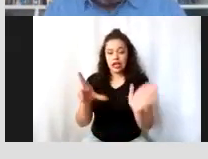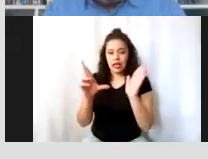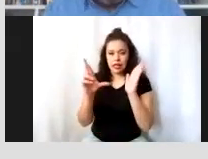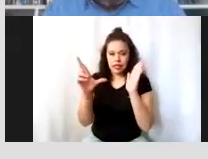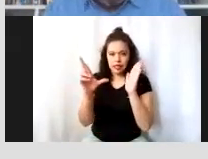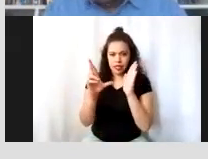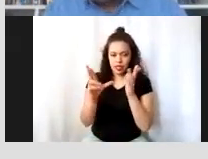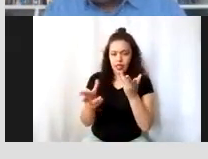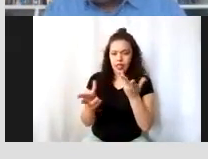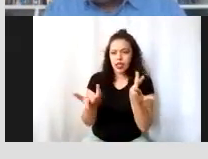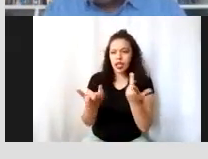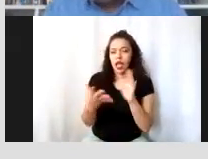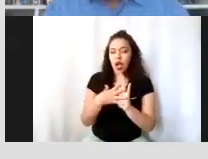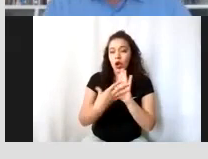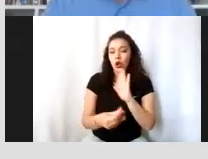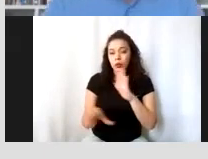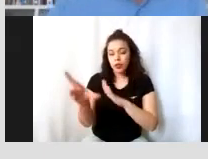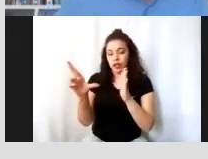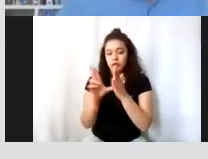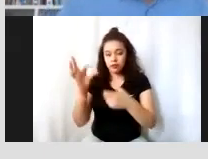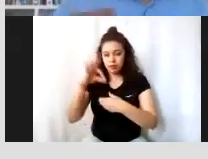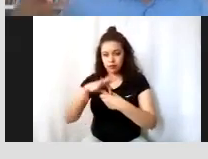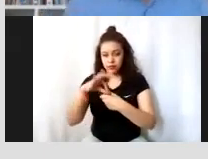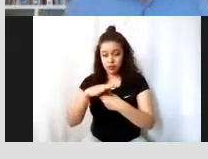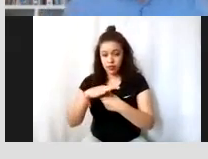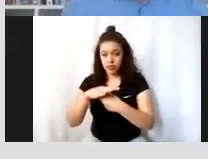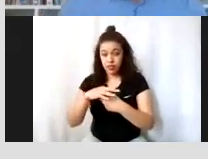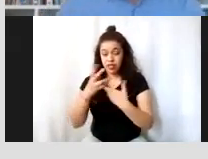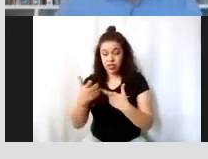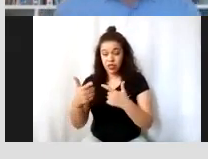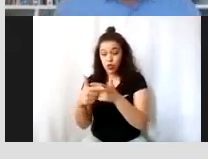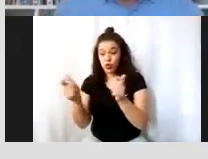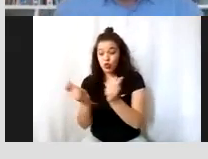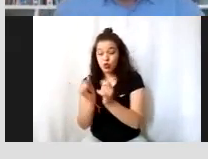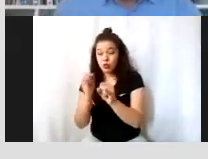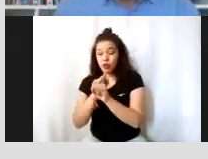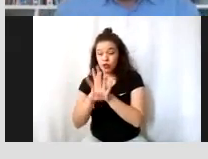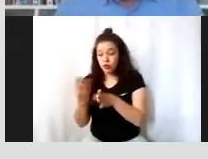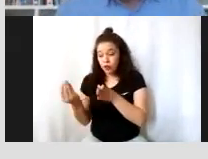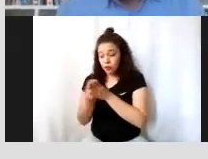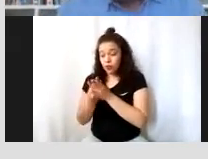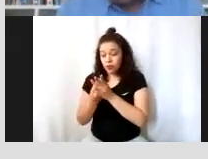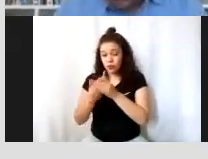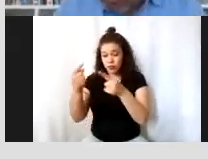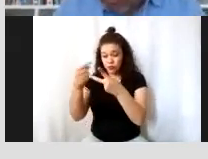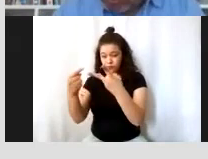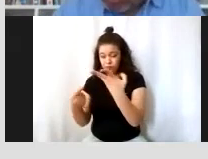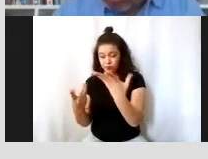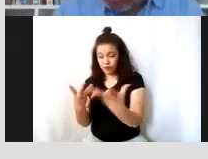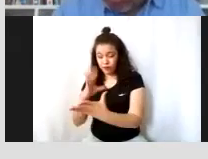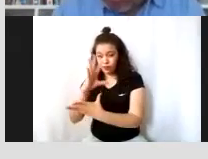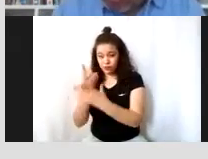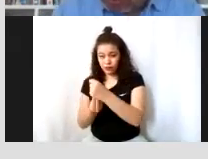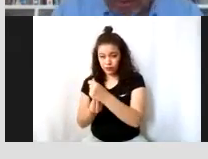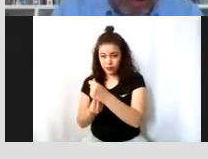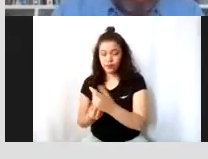recabar copia de la credencial del lector es recabar un cúmulo de datos. Claro. De todo tipo. De todo